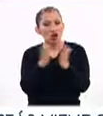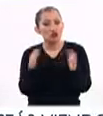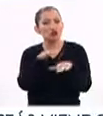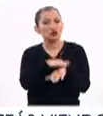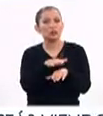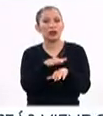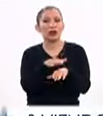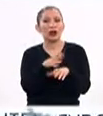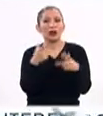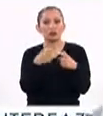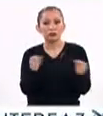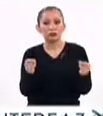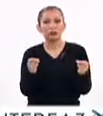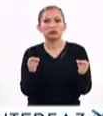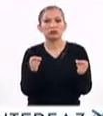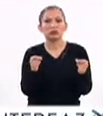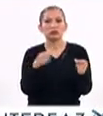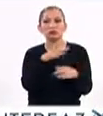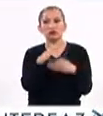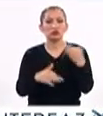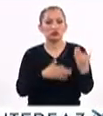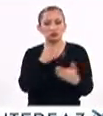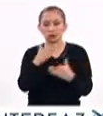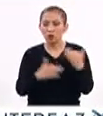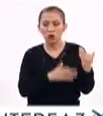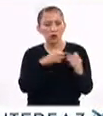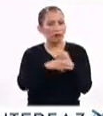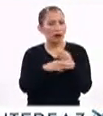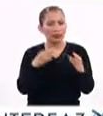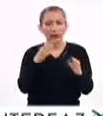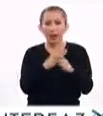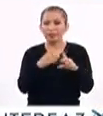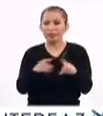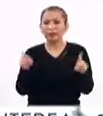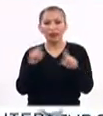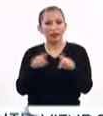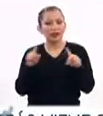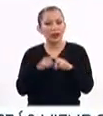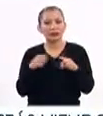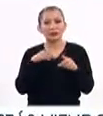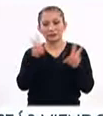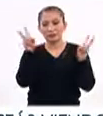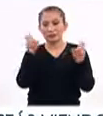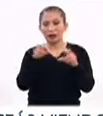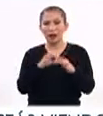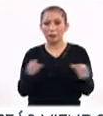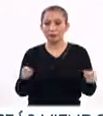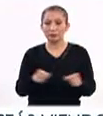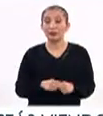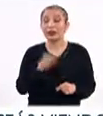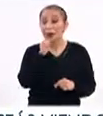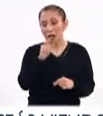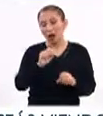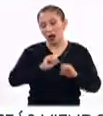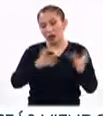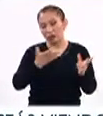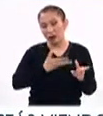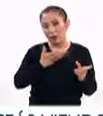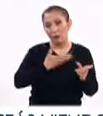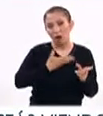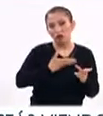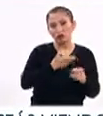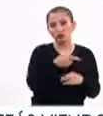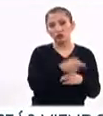sobre Japón y todos materiales relacionados con Japón. También, claro, nosotros